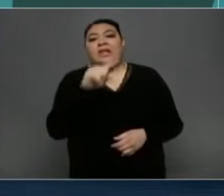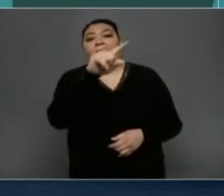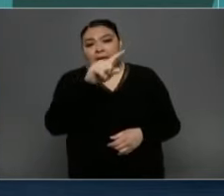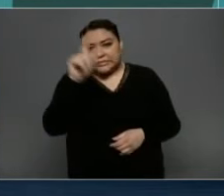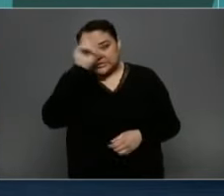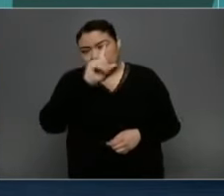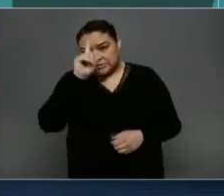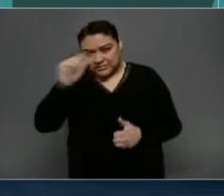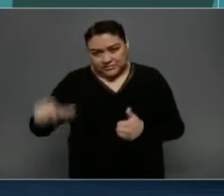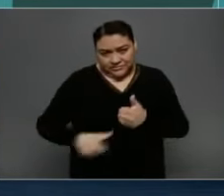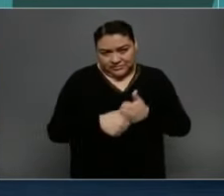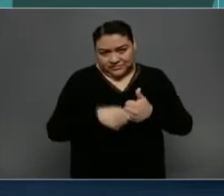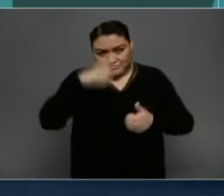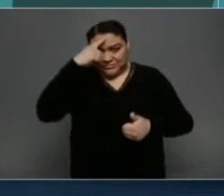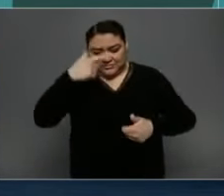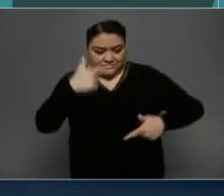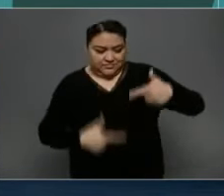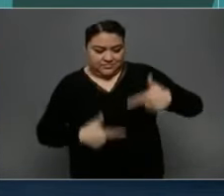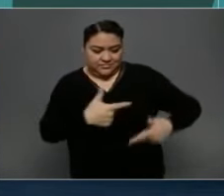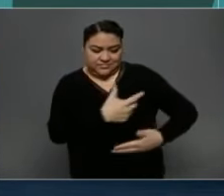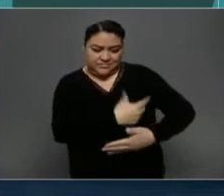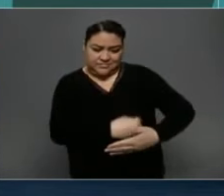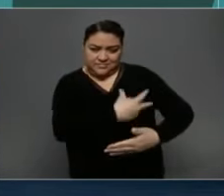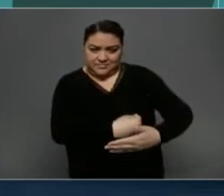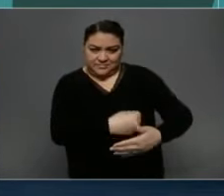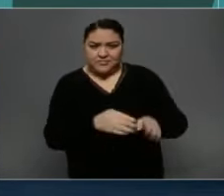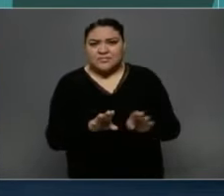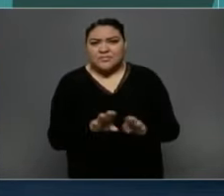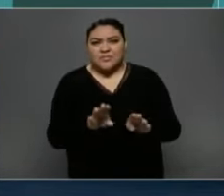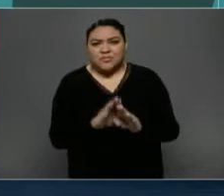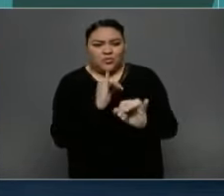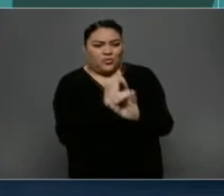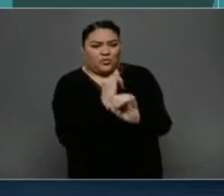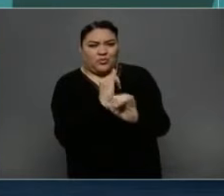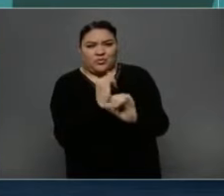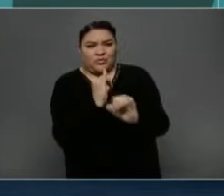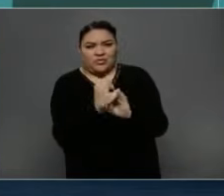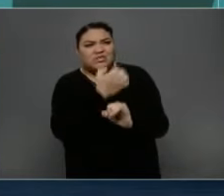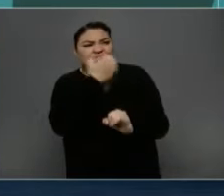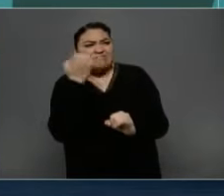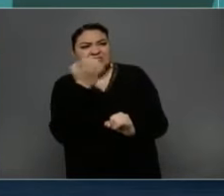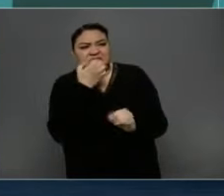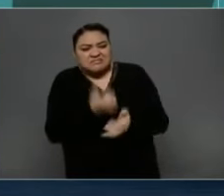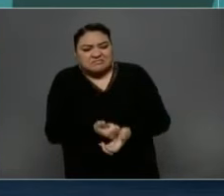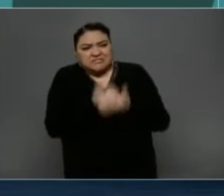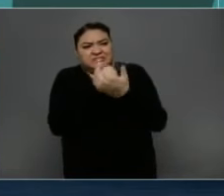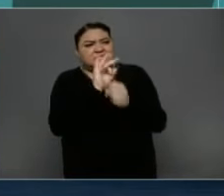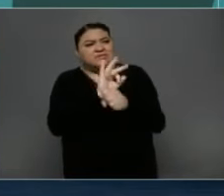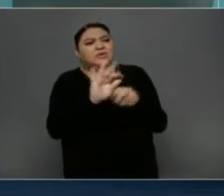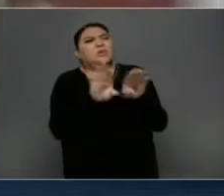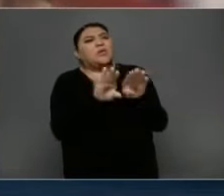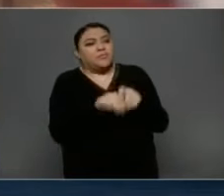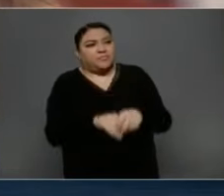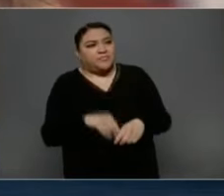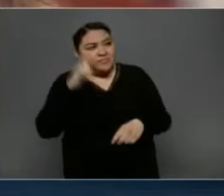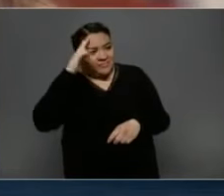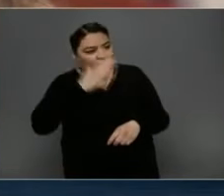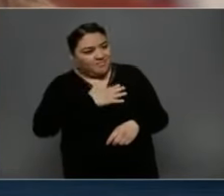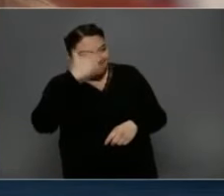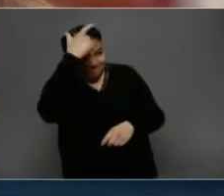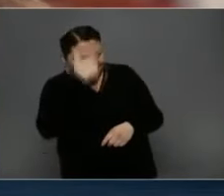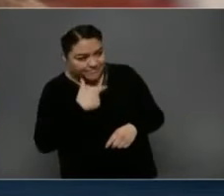y a ver si pamela nos puede explicar cómo sobrevivir la escuela a distancia en este caso pamela buenas noches que tal